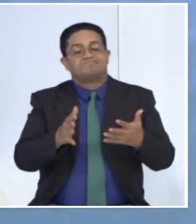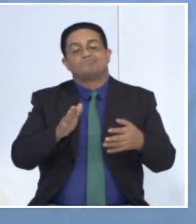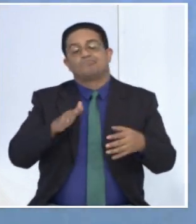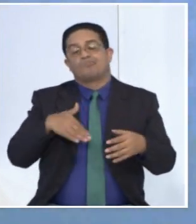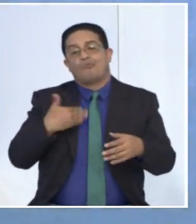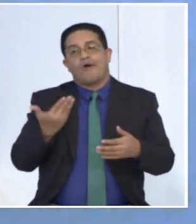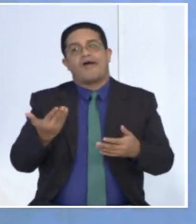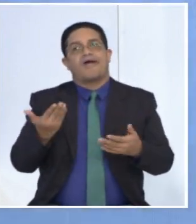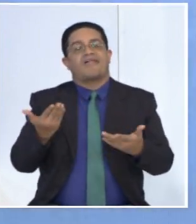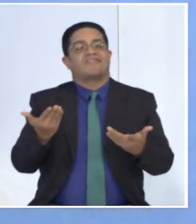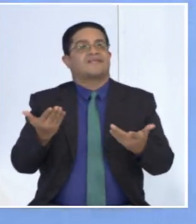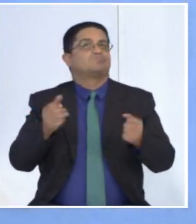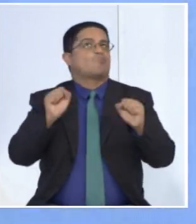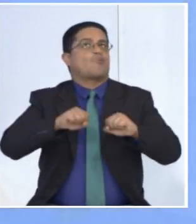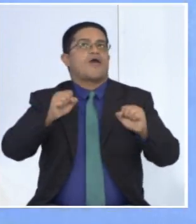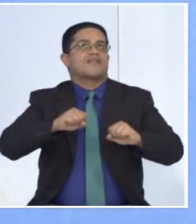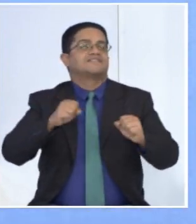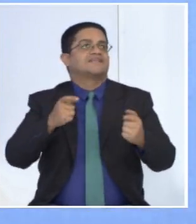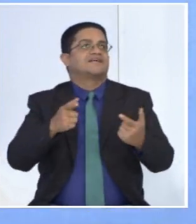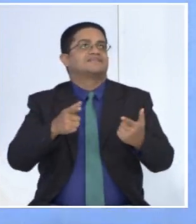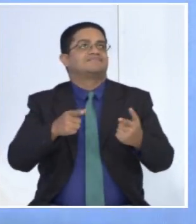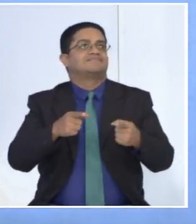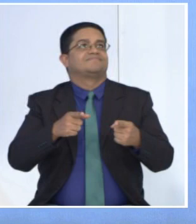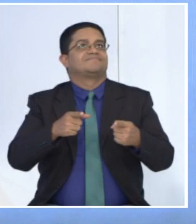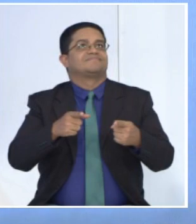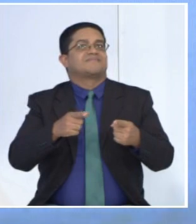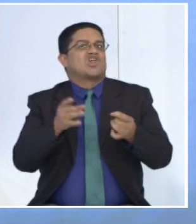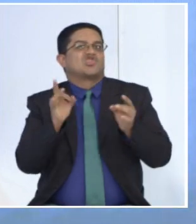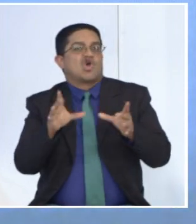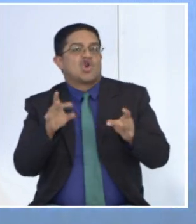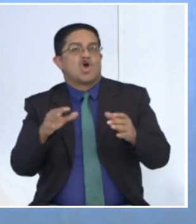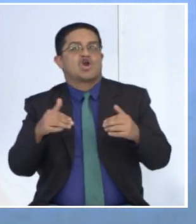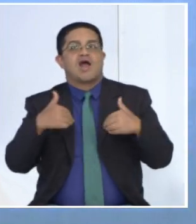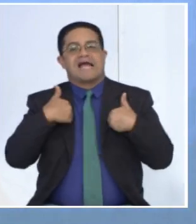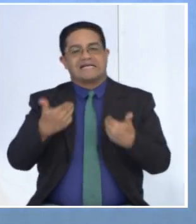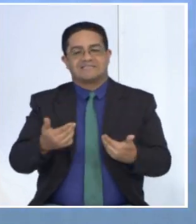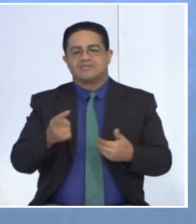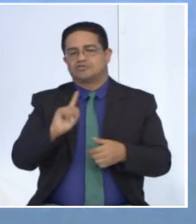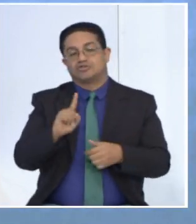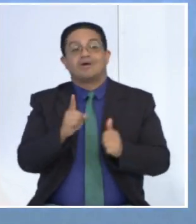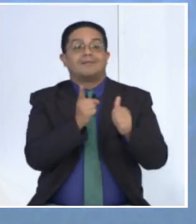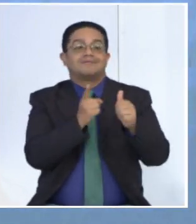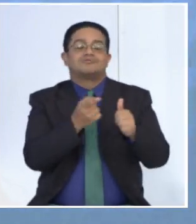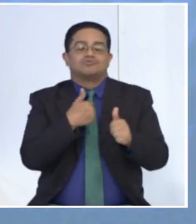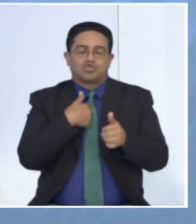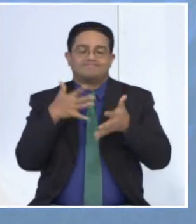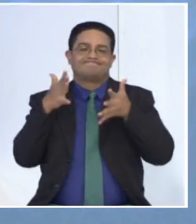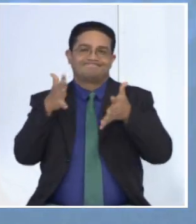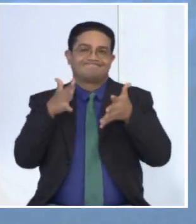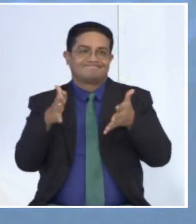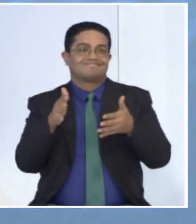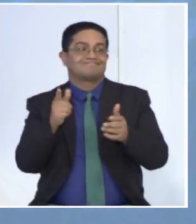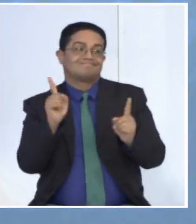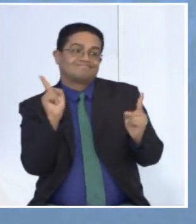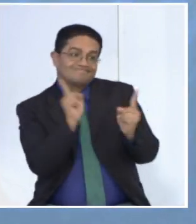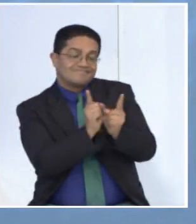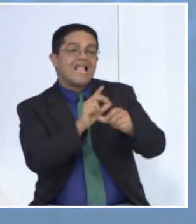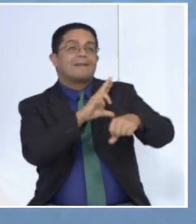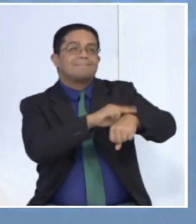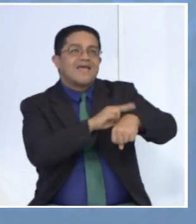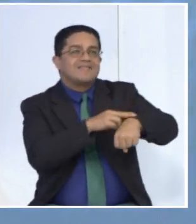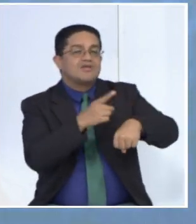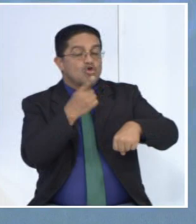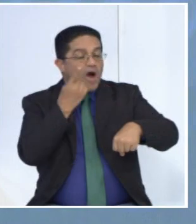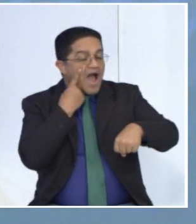puede ser por una causa que no necesariamente es la que te están diciendo, pero tiene que asistir a la consulta, incluso sin tener síntomas, para ver qué es lo que está pasando con